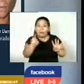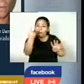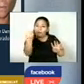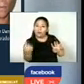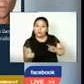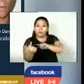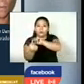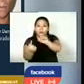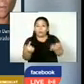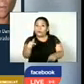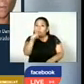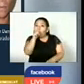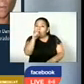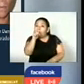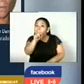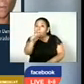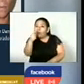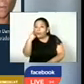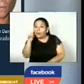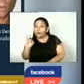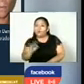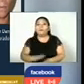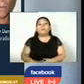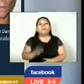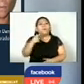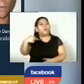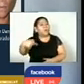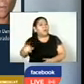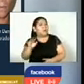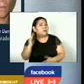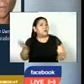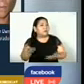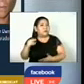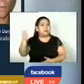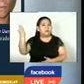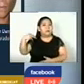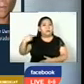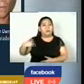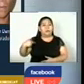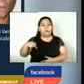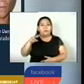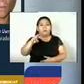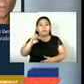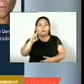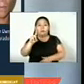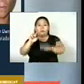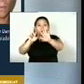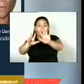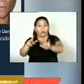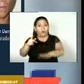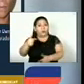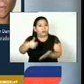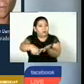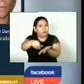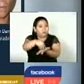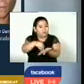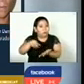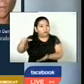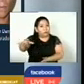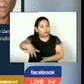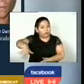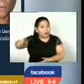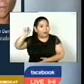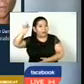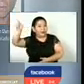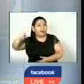una víctima con régimen de protección. Los hechos ocurrieron el 20 de noviembre de 2018 en el municipio de Estanzuelas